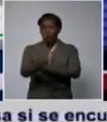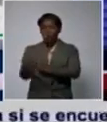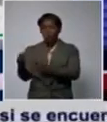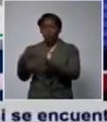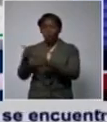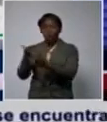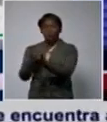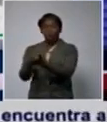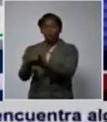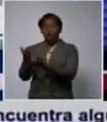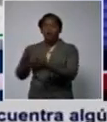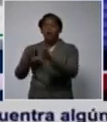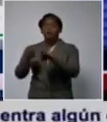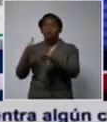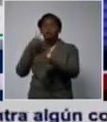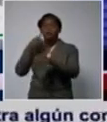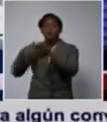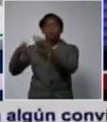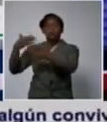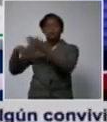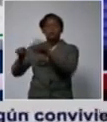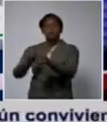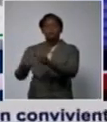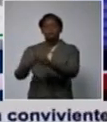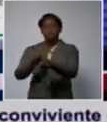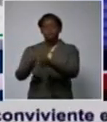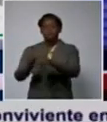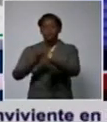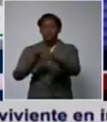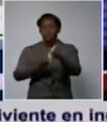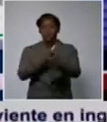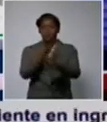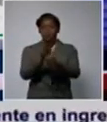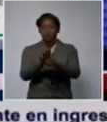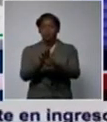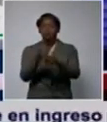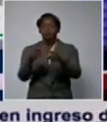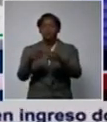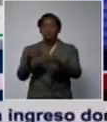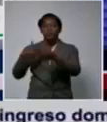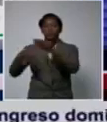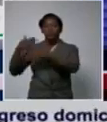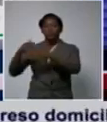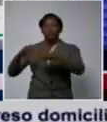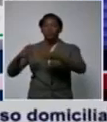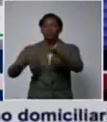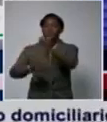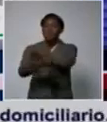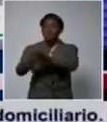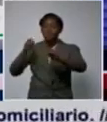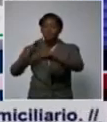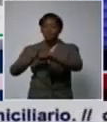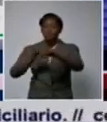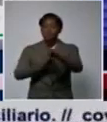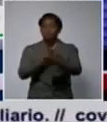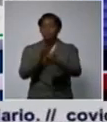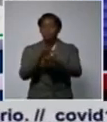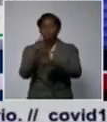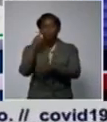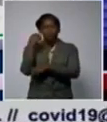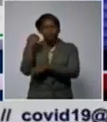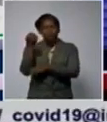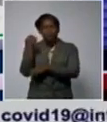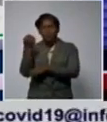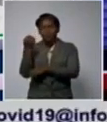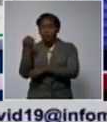habían mantenido, digamos que hace algunos días atrás, pero de nuevo se ha presentado un escenario desfavorable. Y es